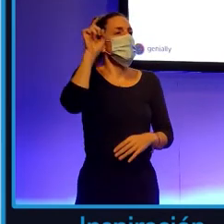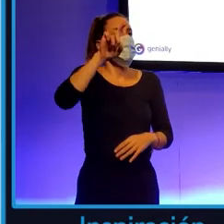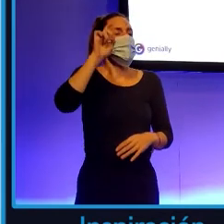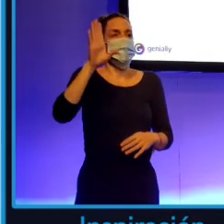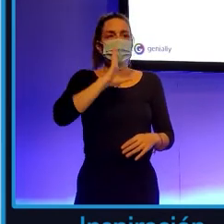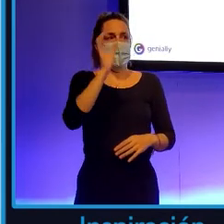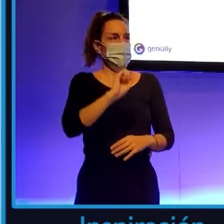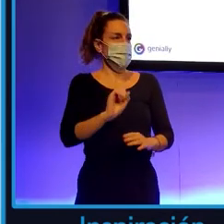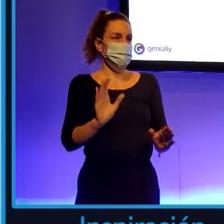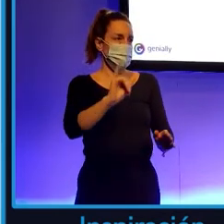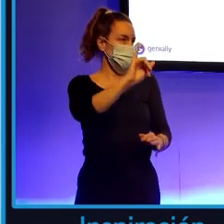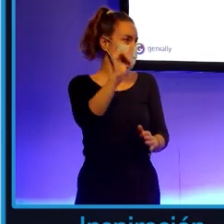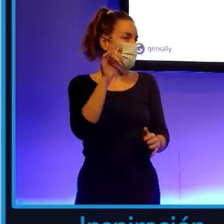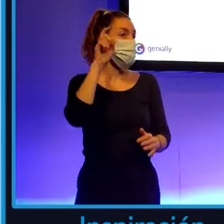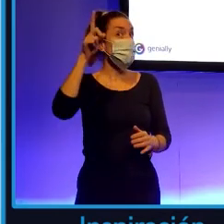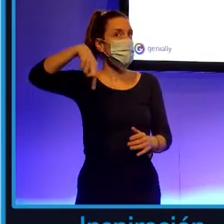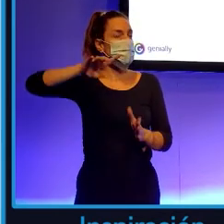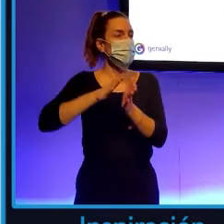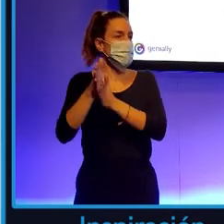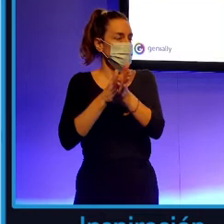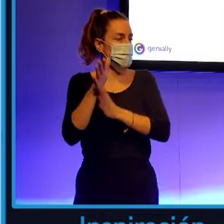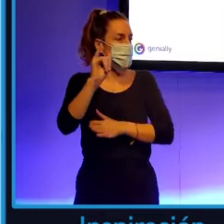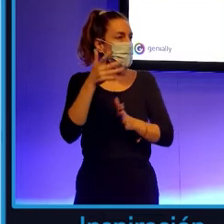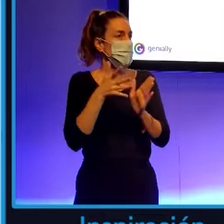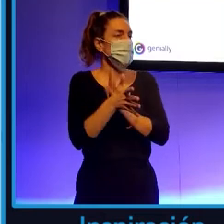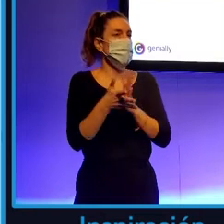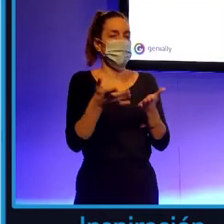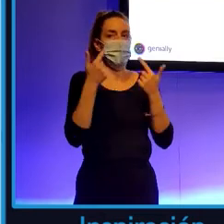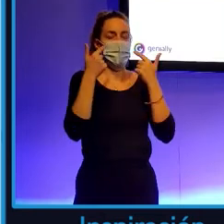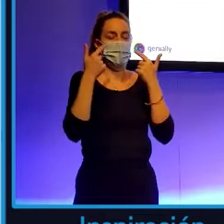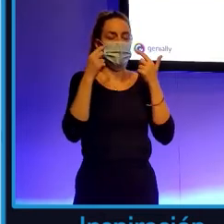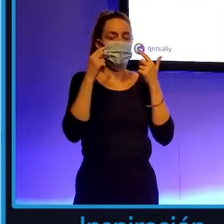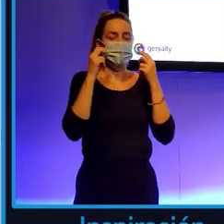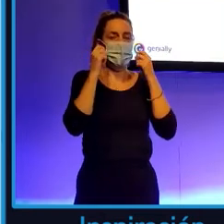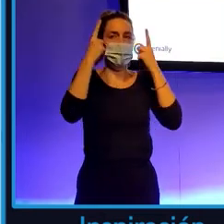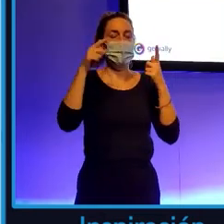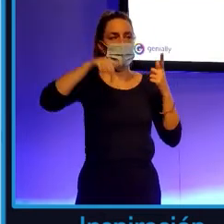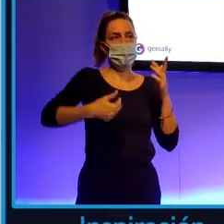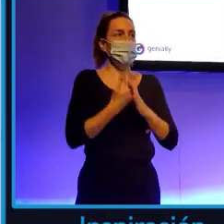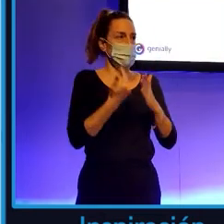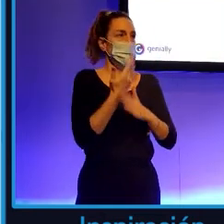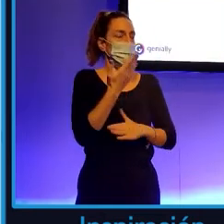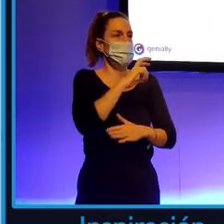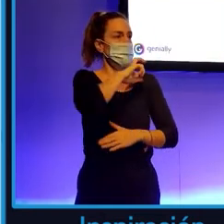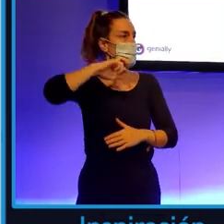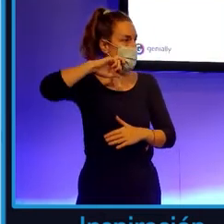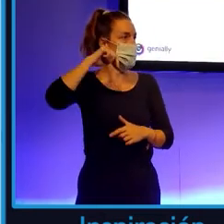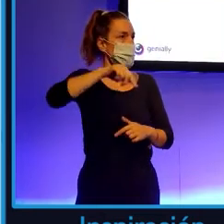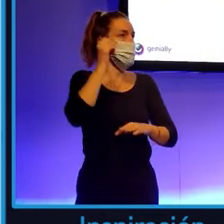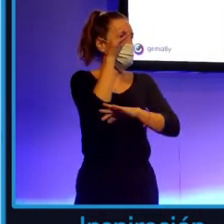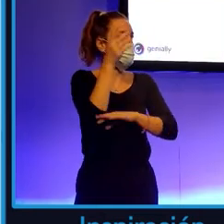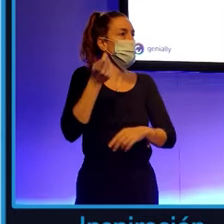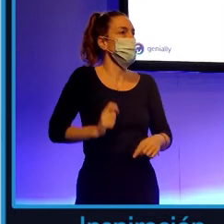maravillosos que están motivados y que consideran que hoy es más importante que ustedes estén escuchando este tipo de charlas de las profesiones emergentes